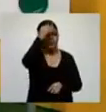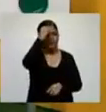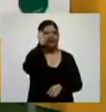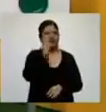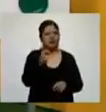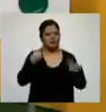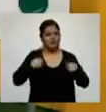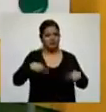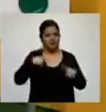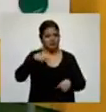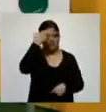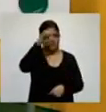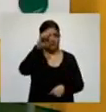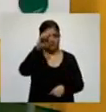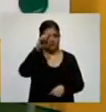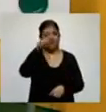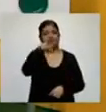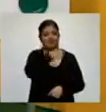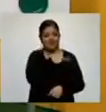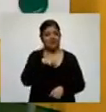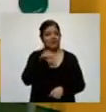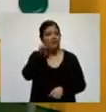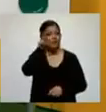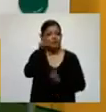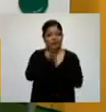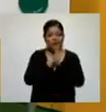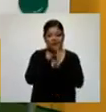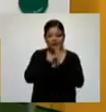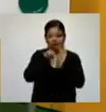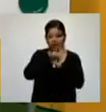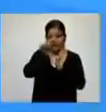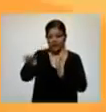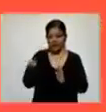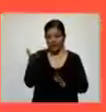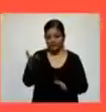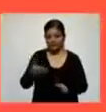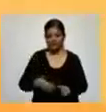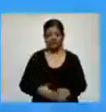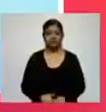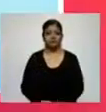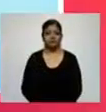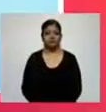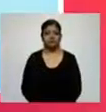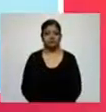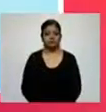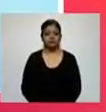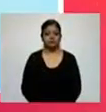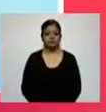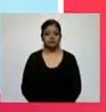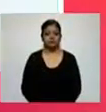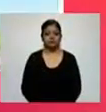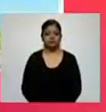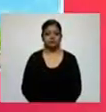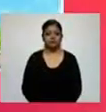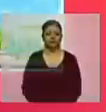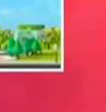esos extraños, acompáñame a ver los siguientes videos. Baby Bus.